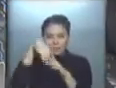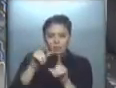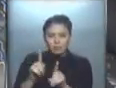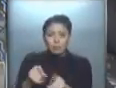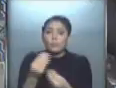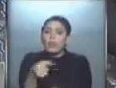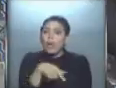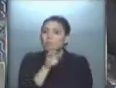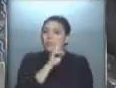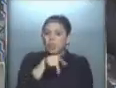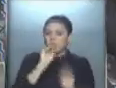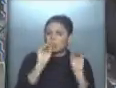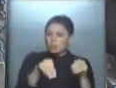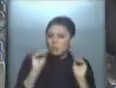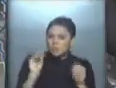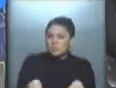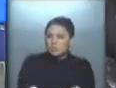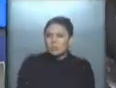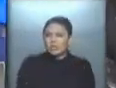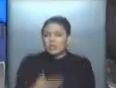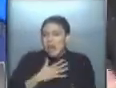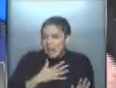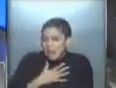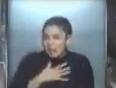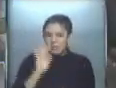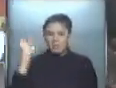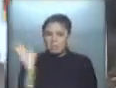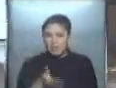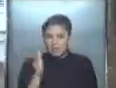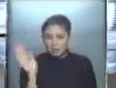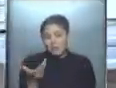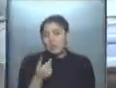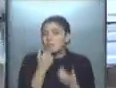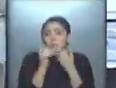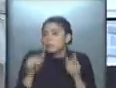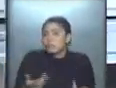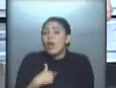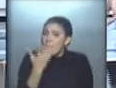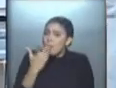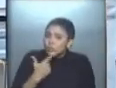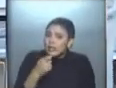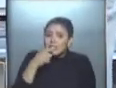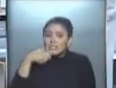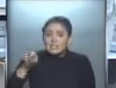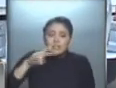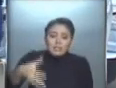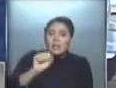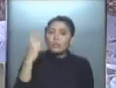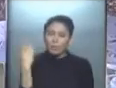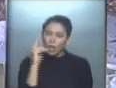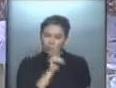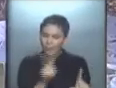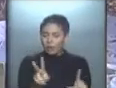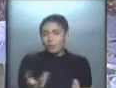mina es muy sucia para mí que le pega a la madre no sé ni cómo estaba me gustaría que cuando la saquen la vean en qué